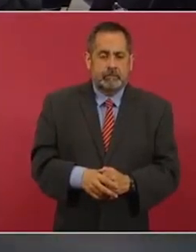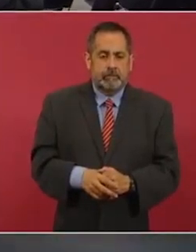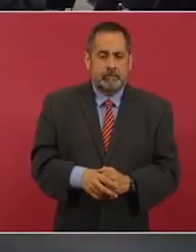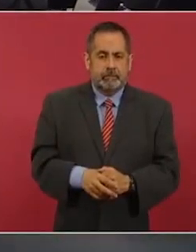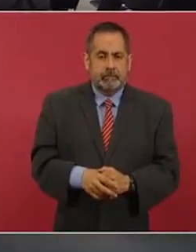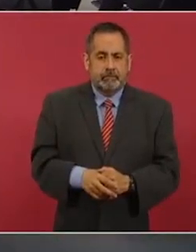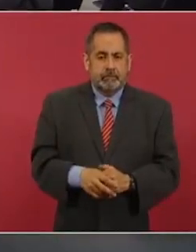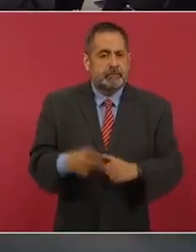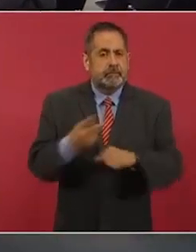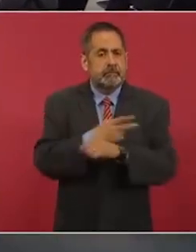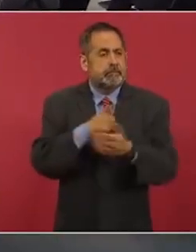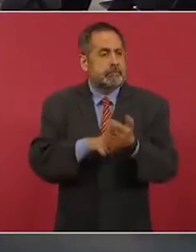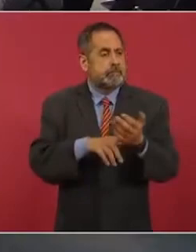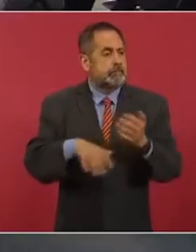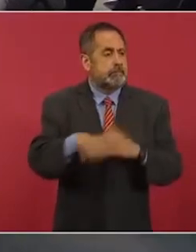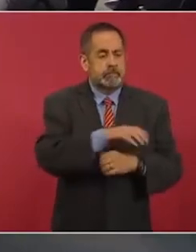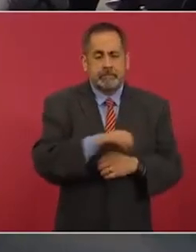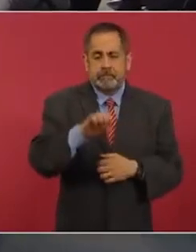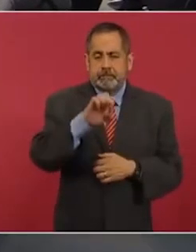pasa con los ejidos.